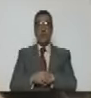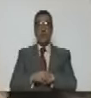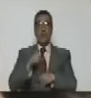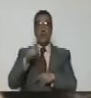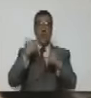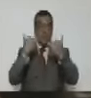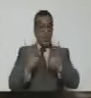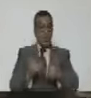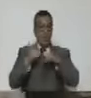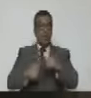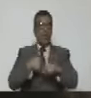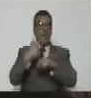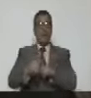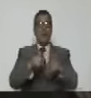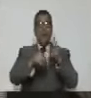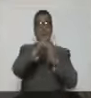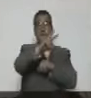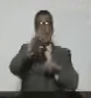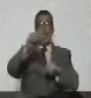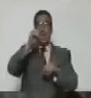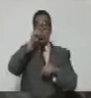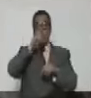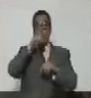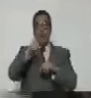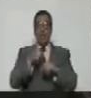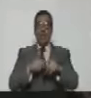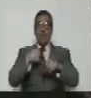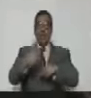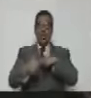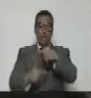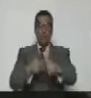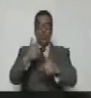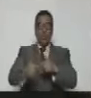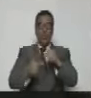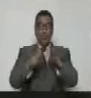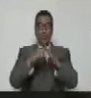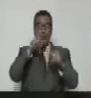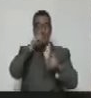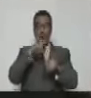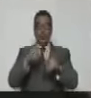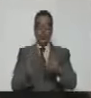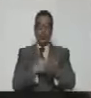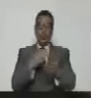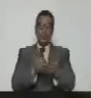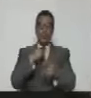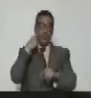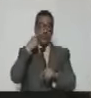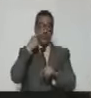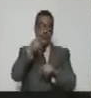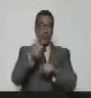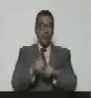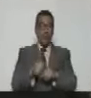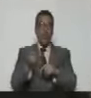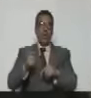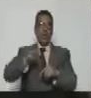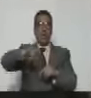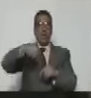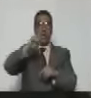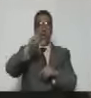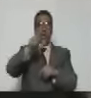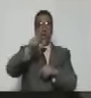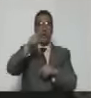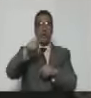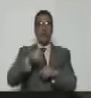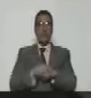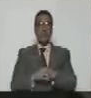quien ya se aproxima a sus 20 años de edición continua en el ejercicio de la promoción del libro y que verá en el mes de julio,